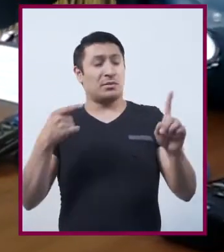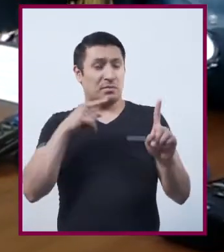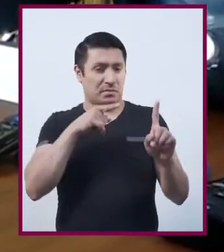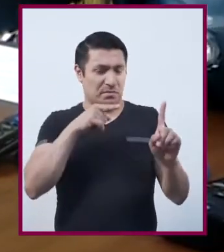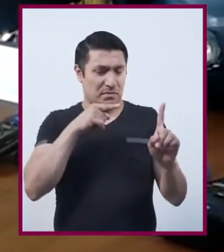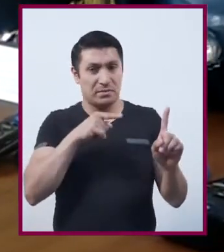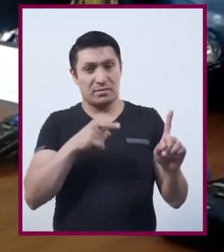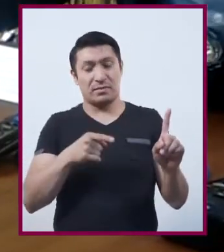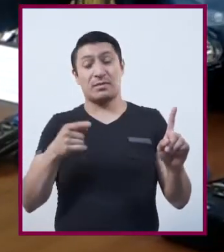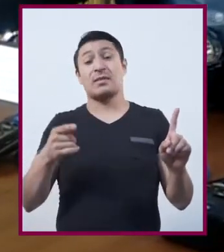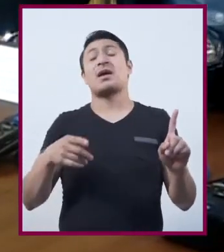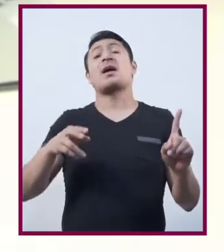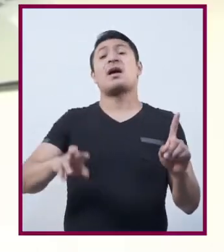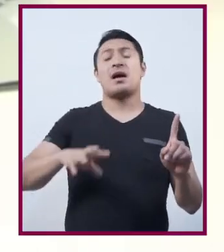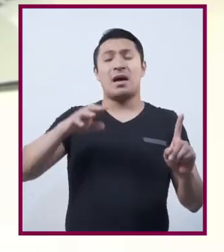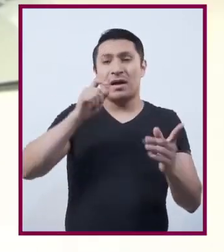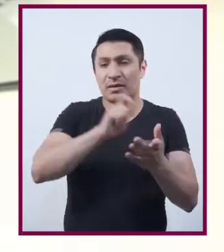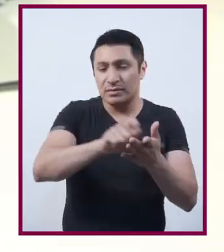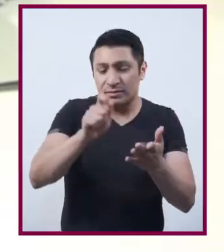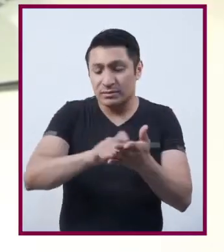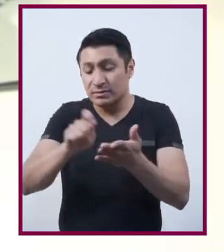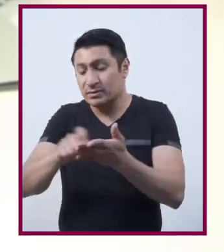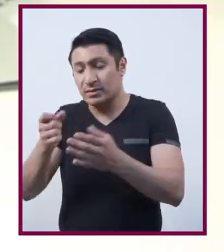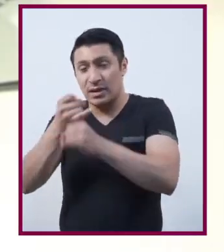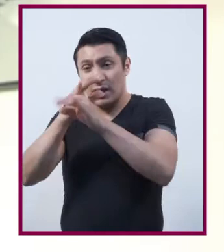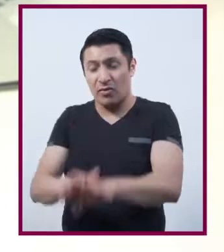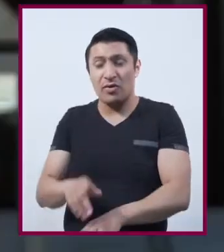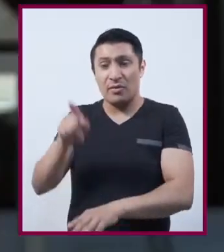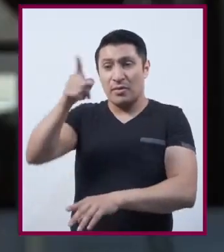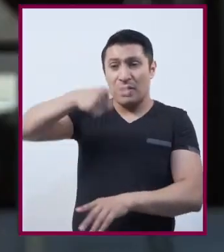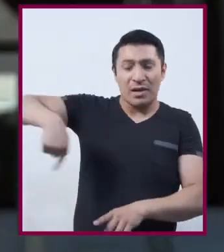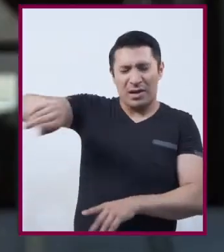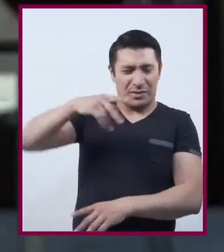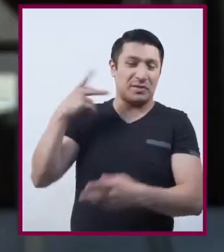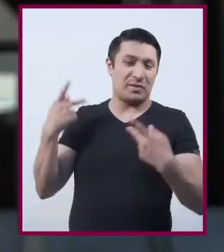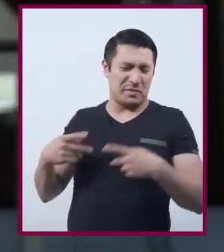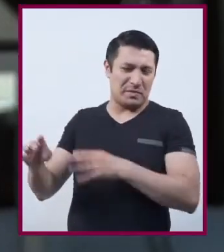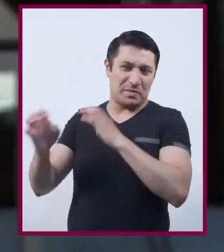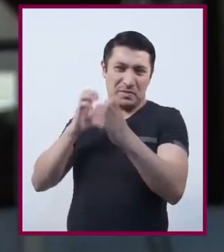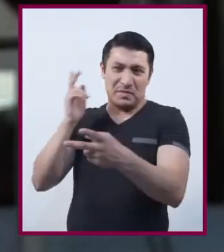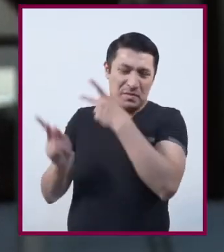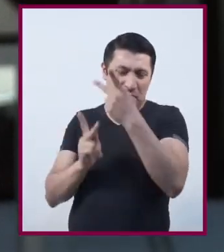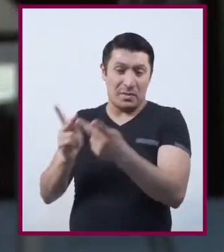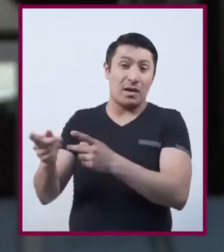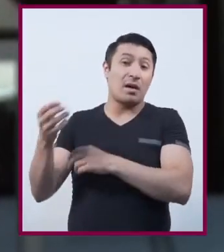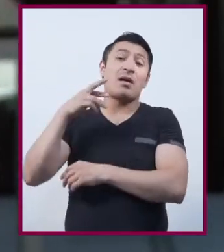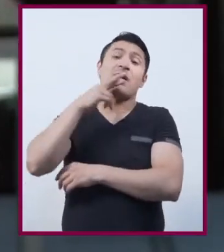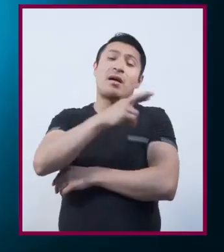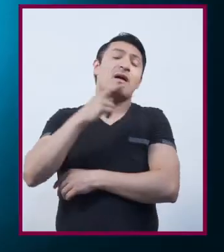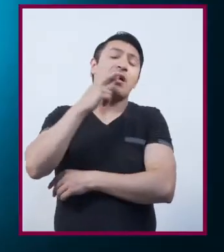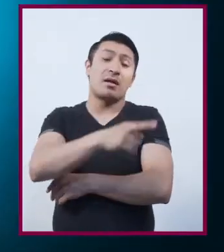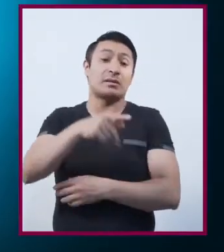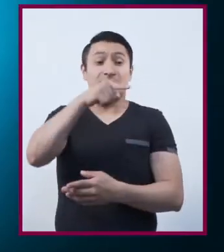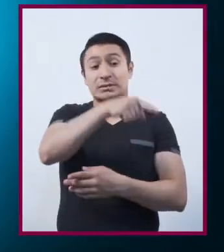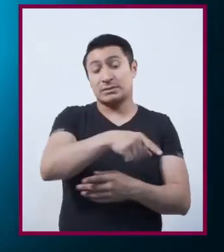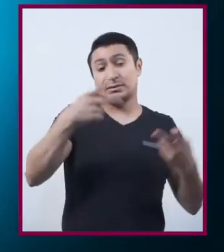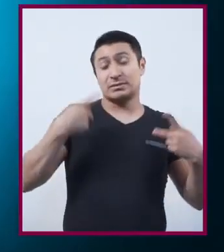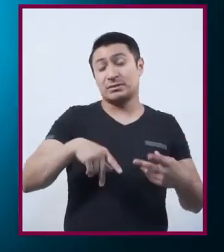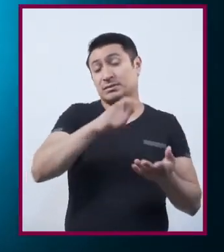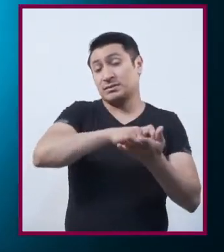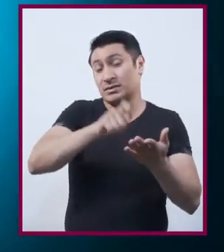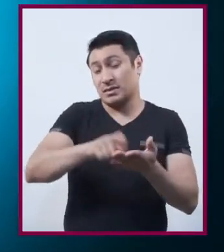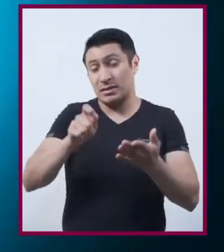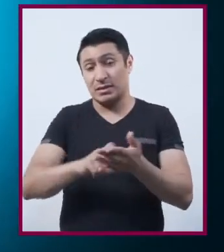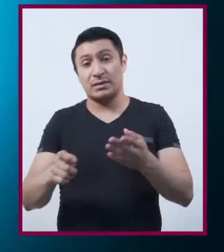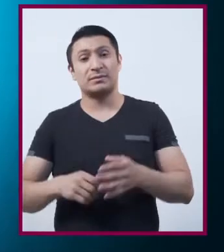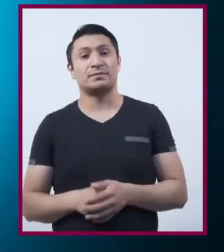el historiador o la historiadora, rescata información de valor guardada en la memoria de la persona entrevistada. Hagamos una pequeña